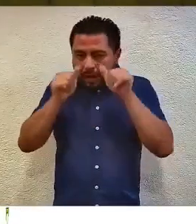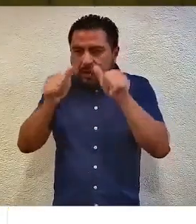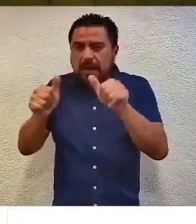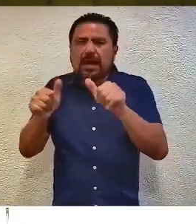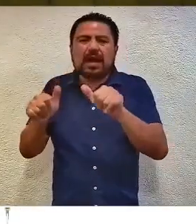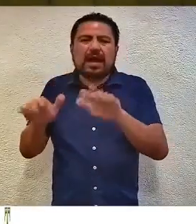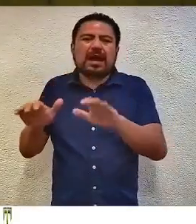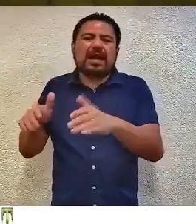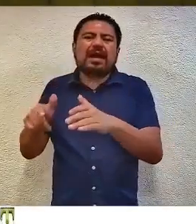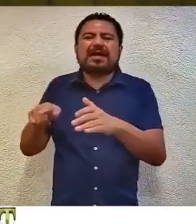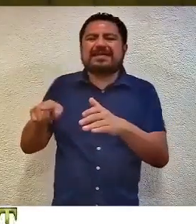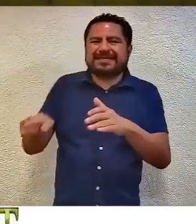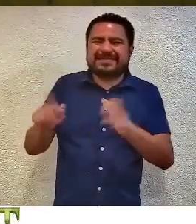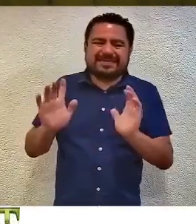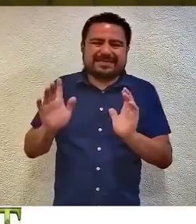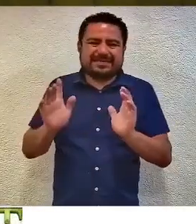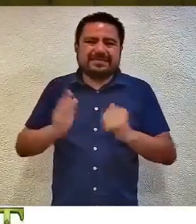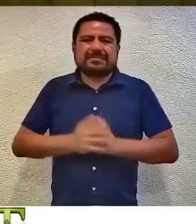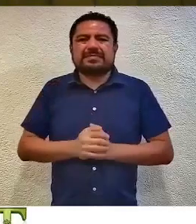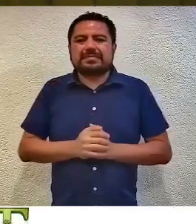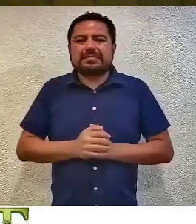dio a este laudo.